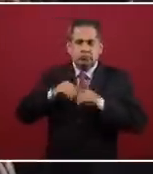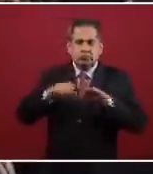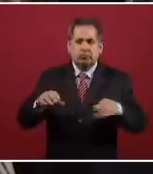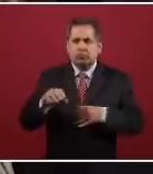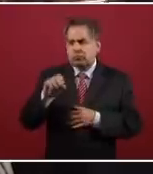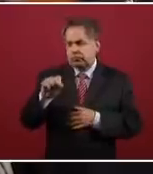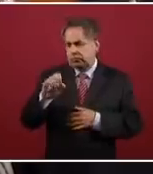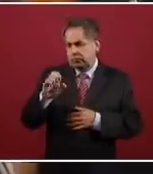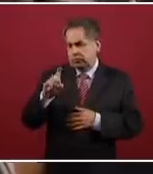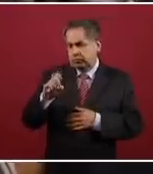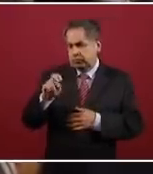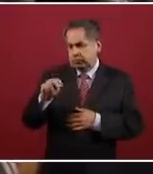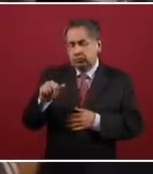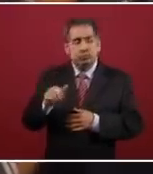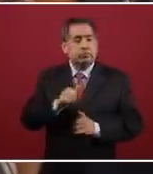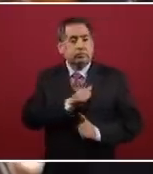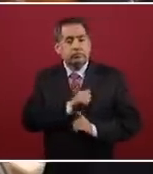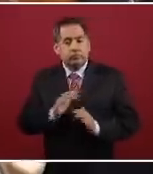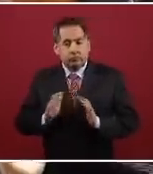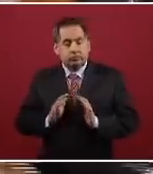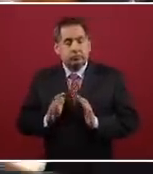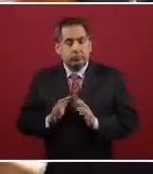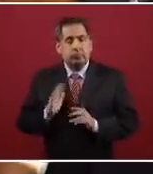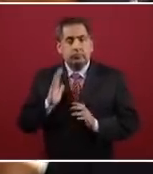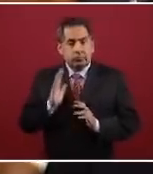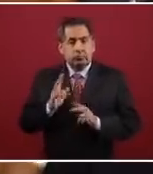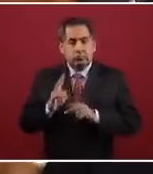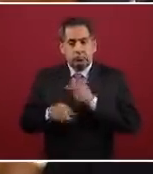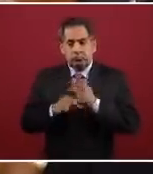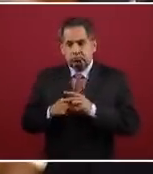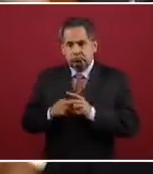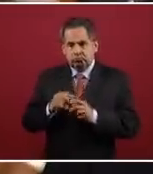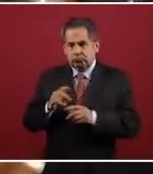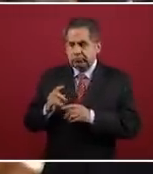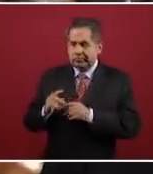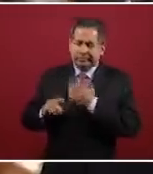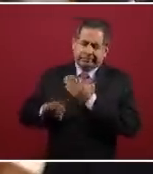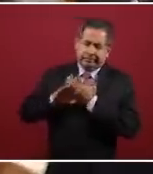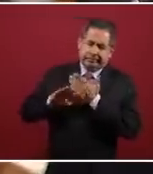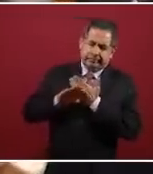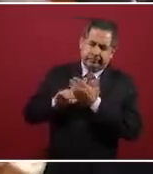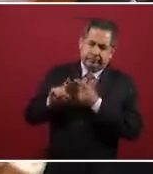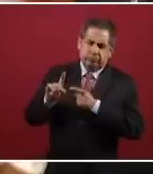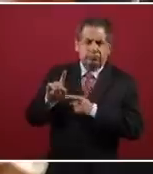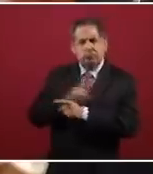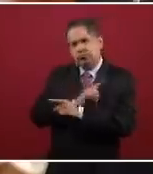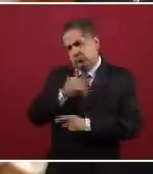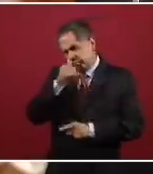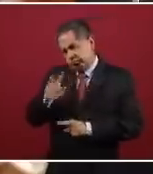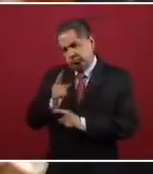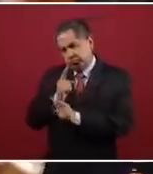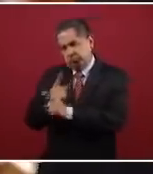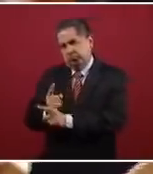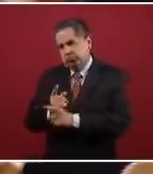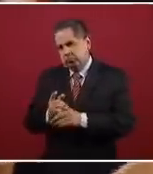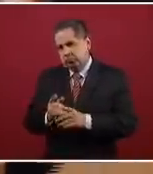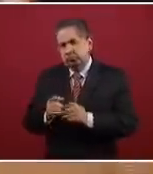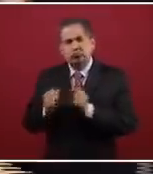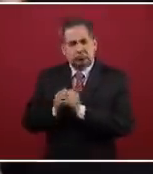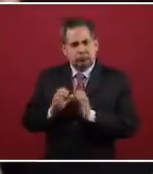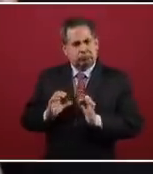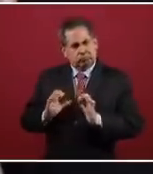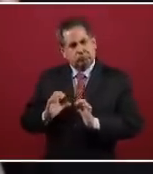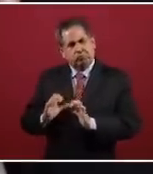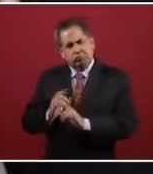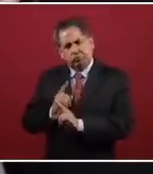de que pues, las Fuerzas Armadas ya van a estar respondiendo a agresiones de las que sean sujetos, ahora sí que con un uso moderado de